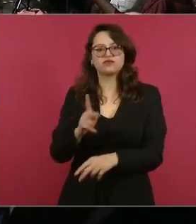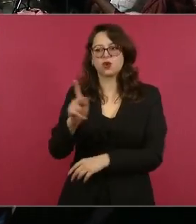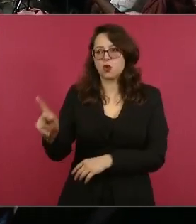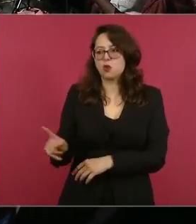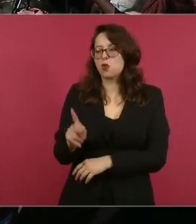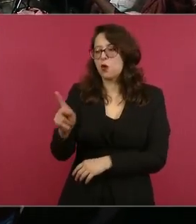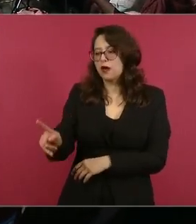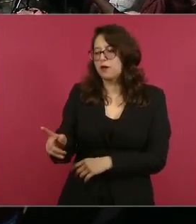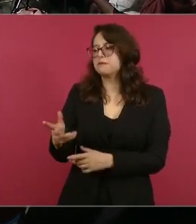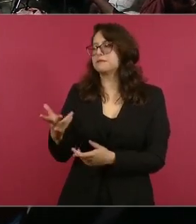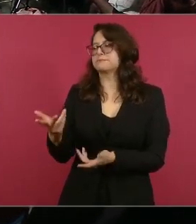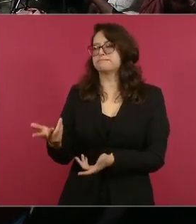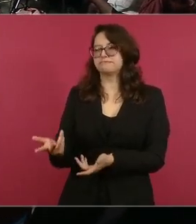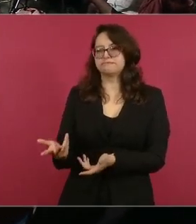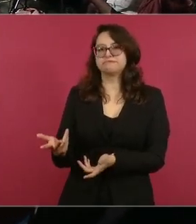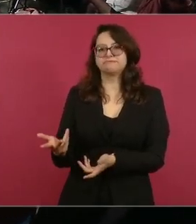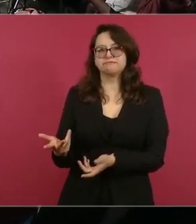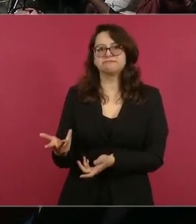los carros